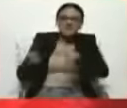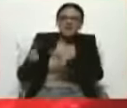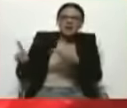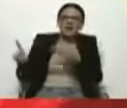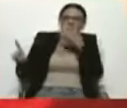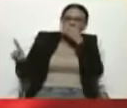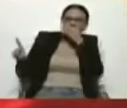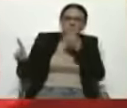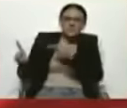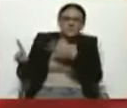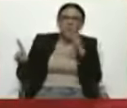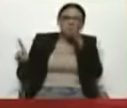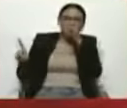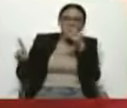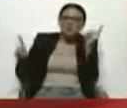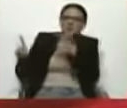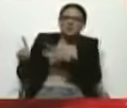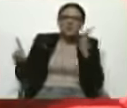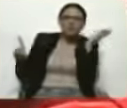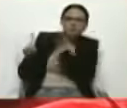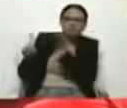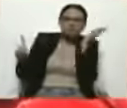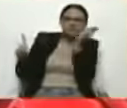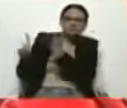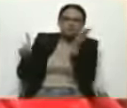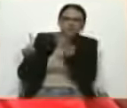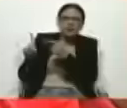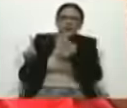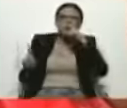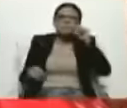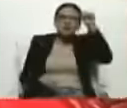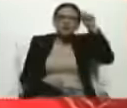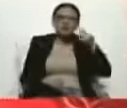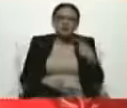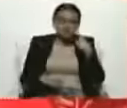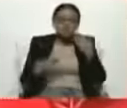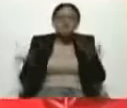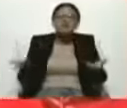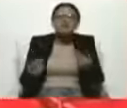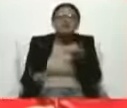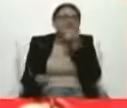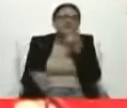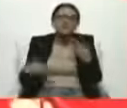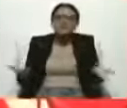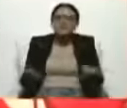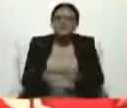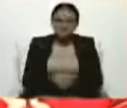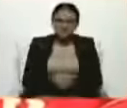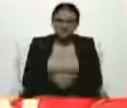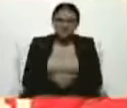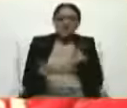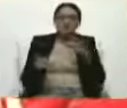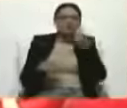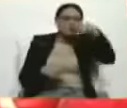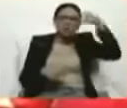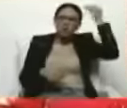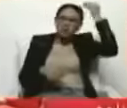Maduro, ellos lo iban a, ¿cómo se llama? A quebrar. Lo iban a